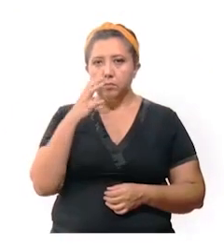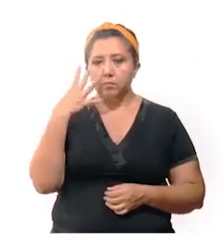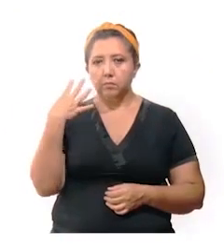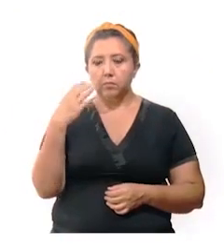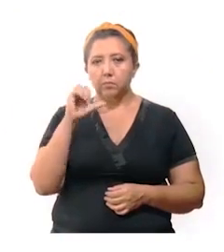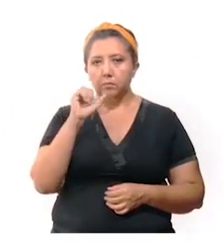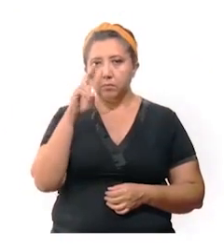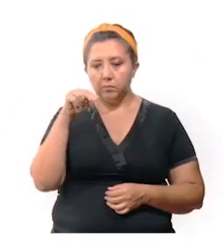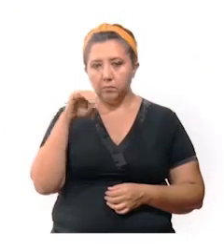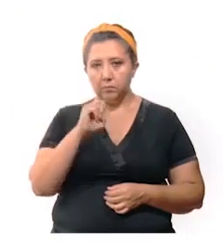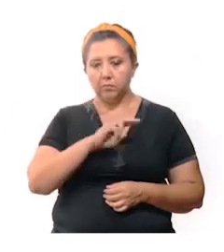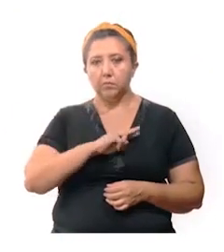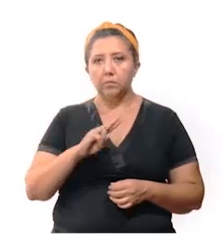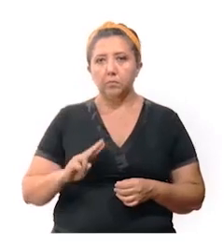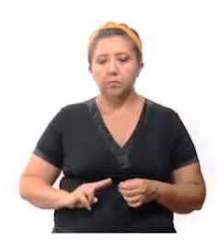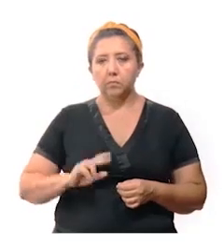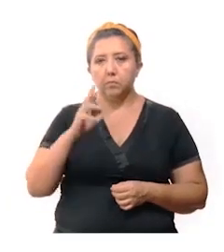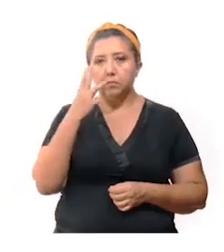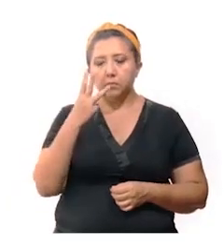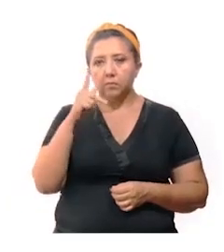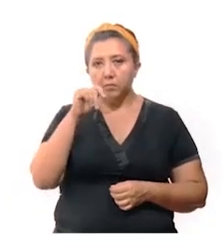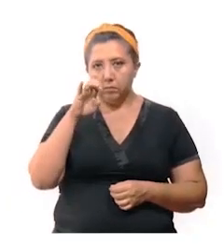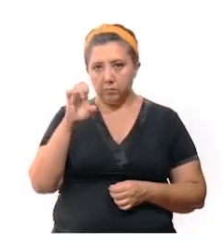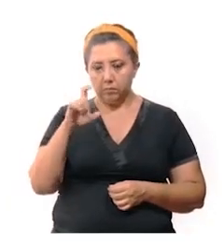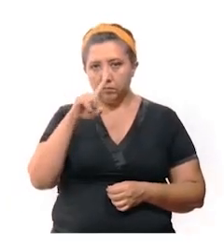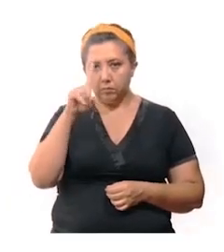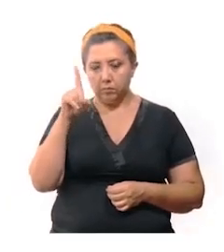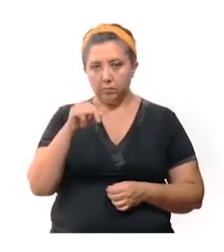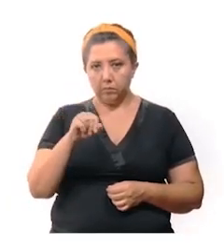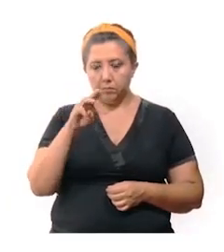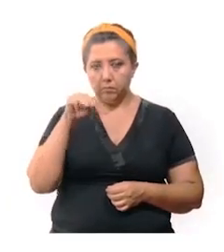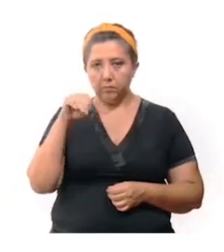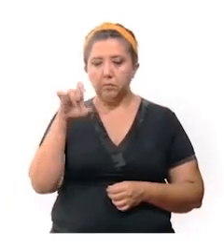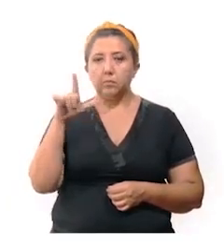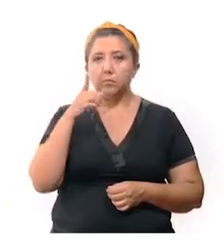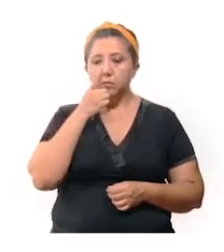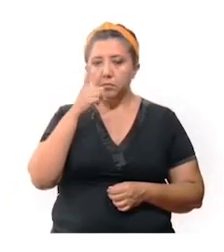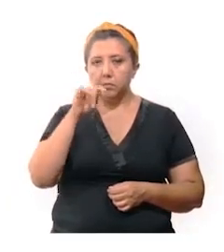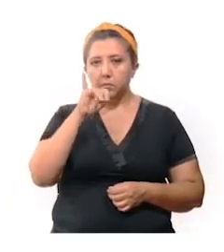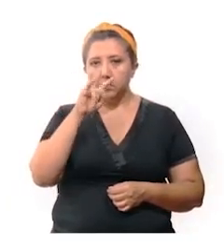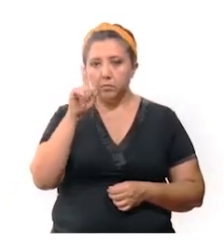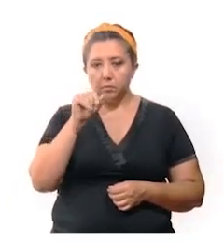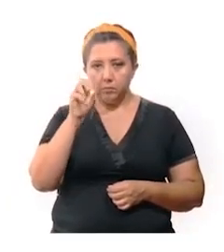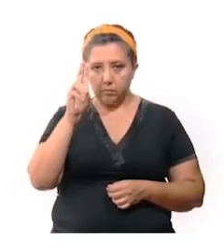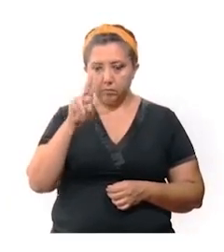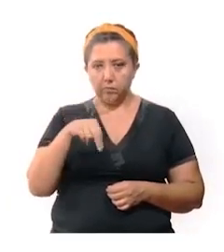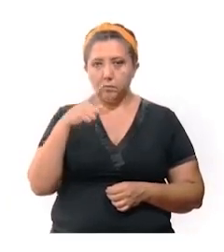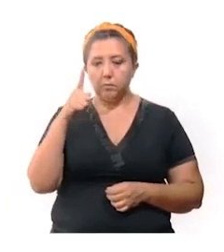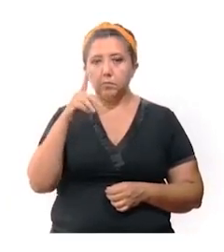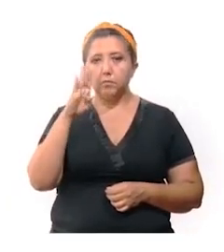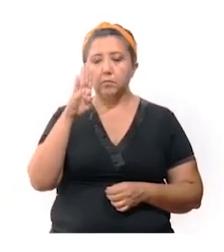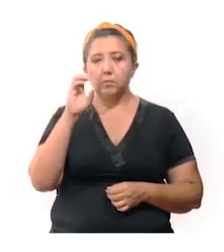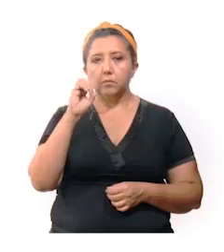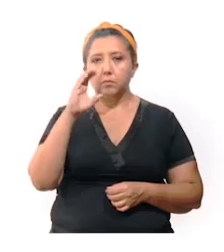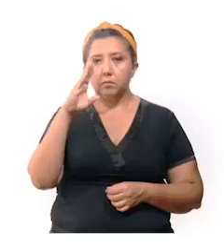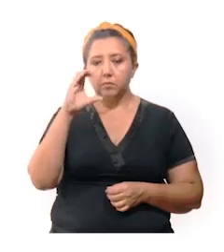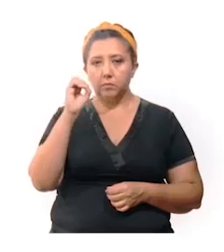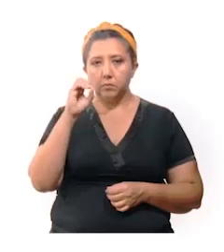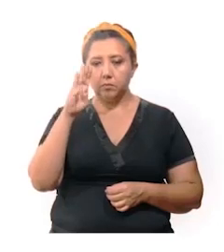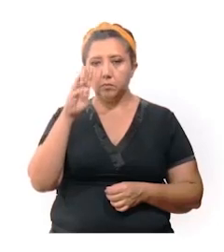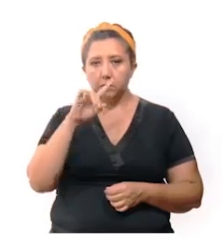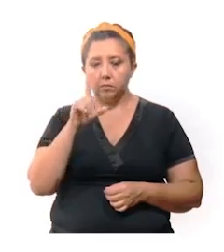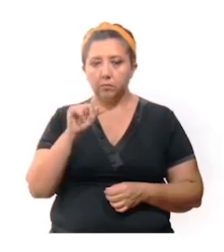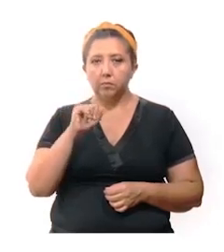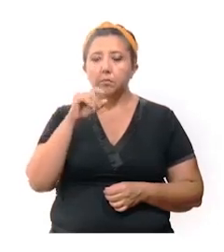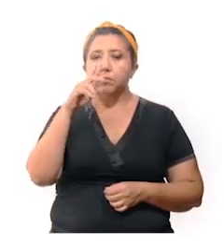4 en Acanqué y en Umam, 3 en Ticul, 2 en Semul, Unucmá, Oxcuxcap y Tizimín, 1 en Bocobá, Concal,